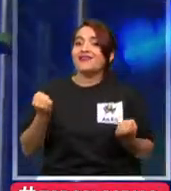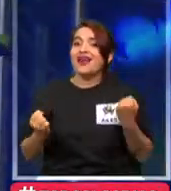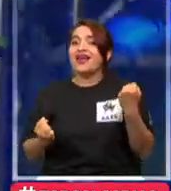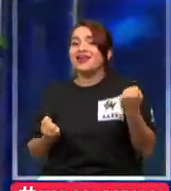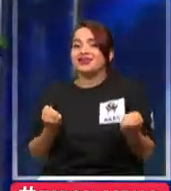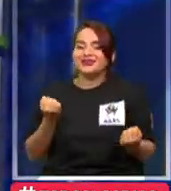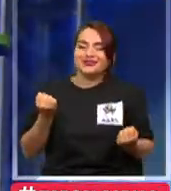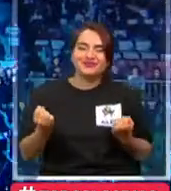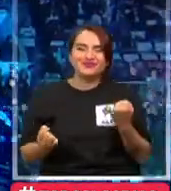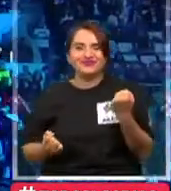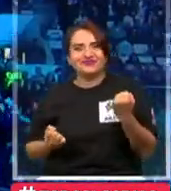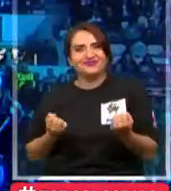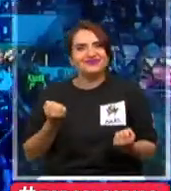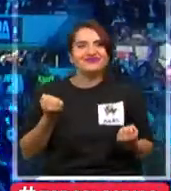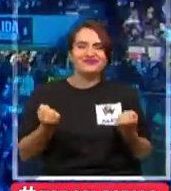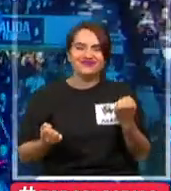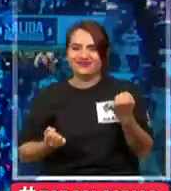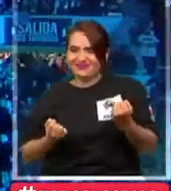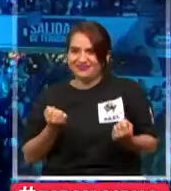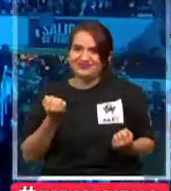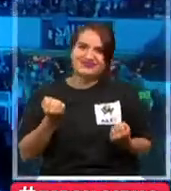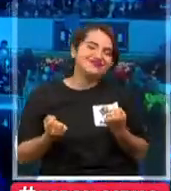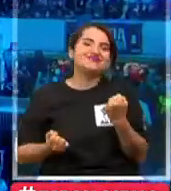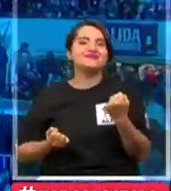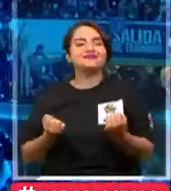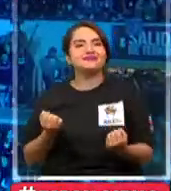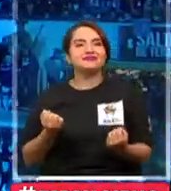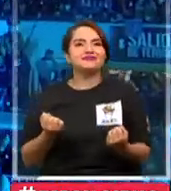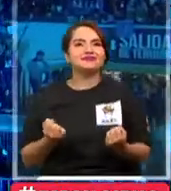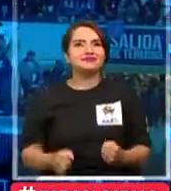el Bailongo, el